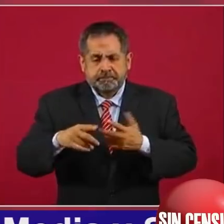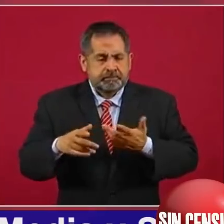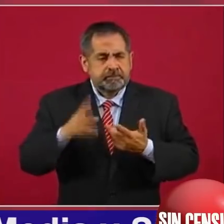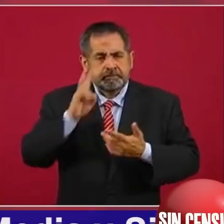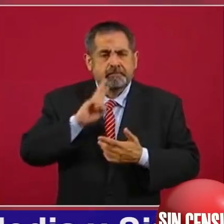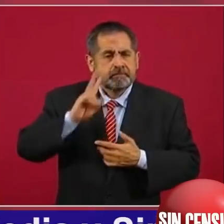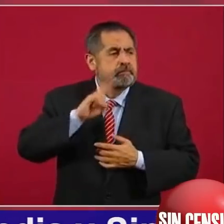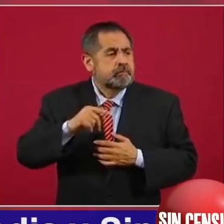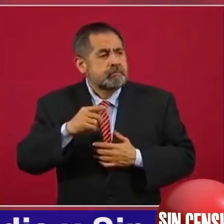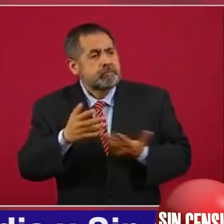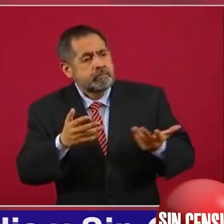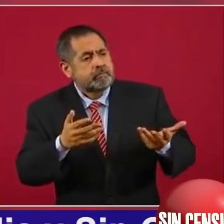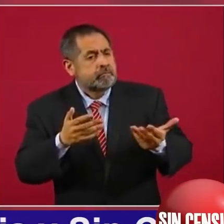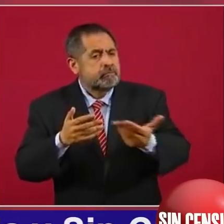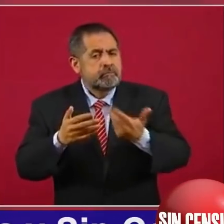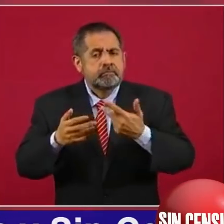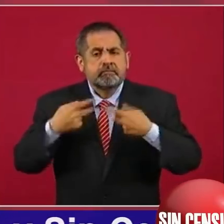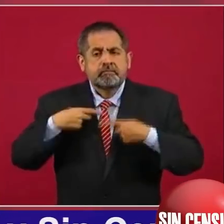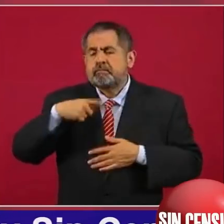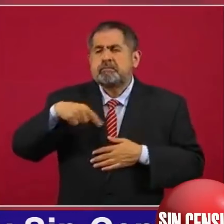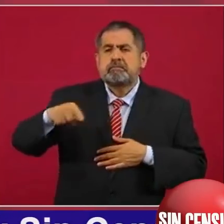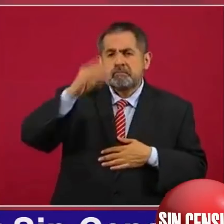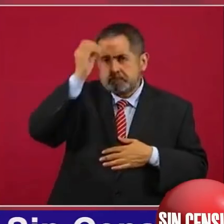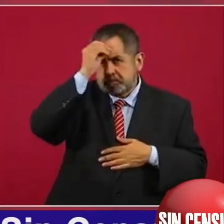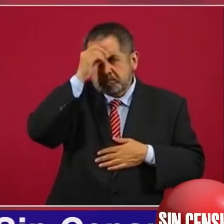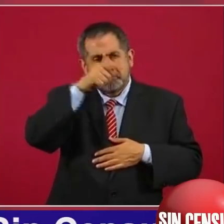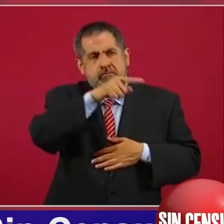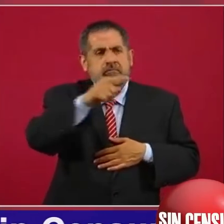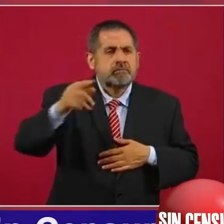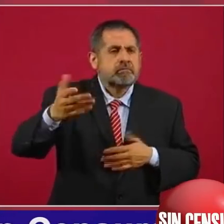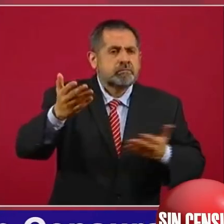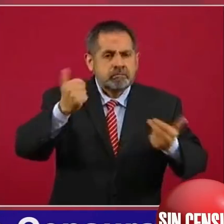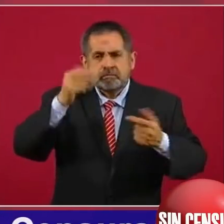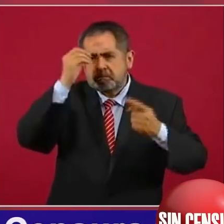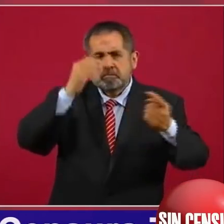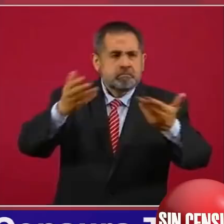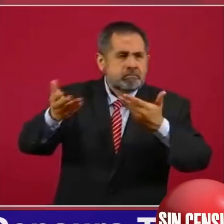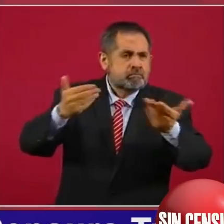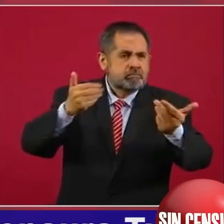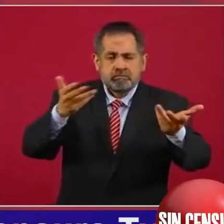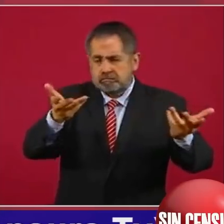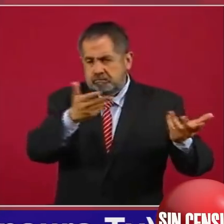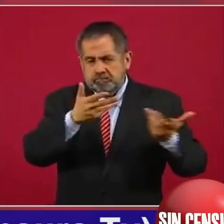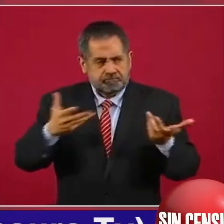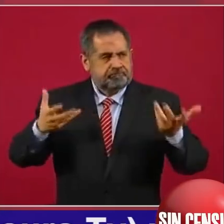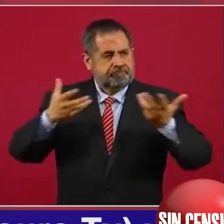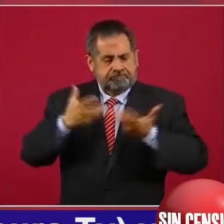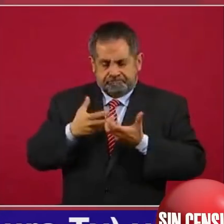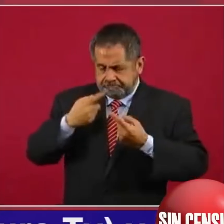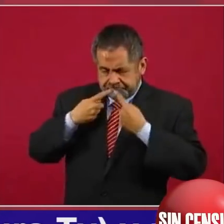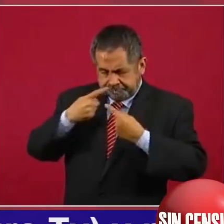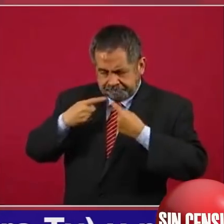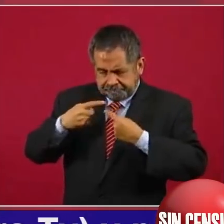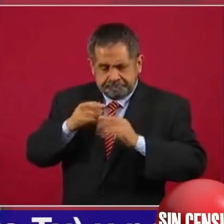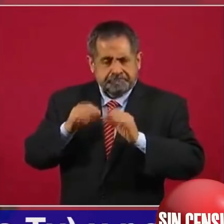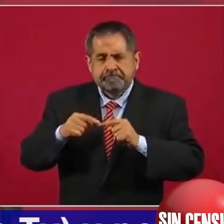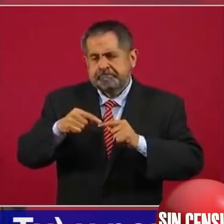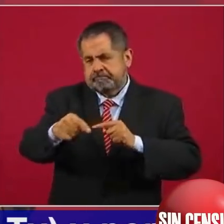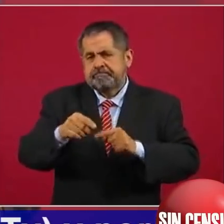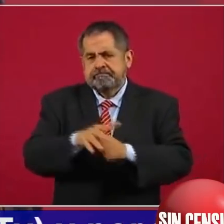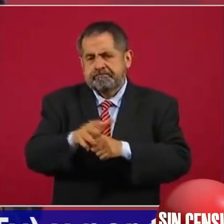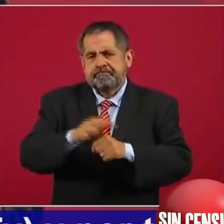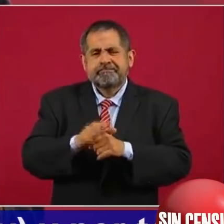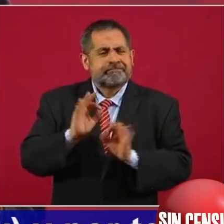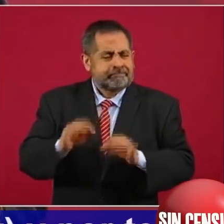recoger los sentimientos, los puntos de vista de todos y da tiempo también